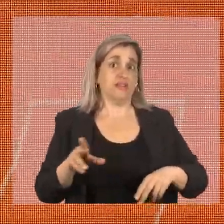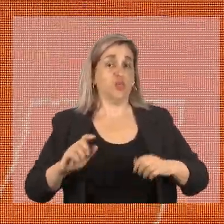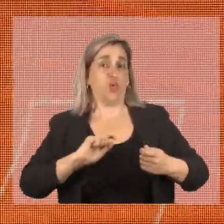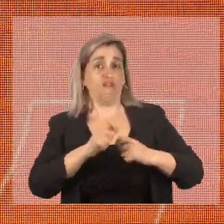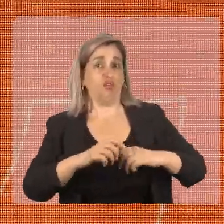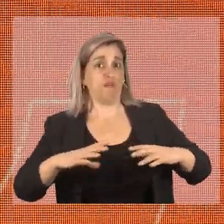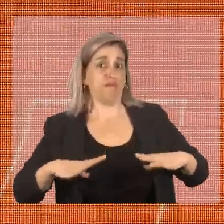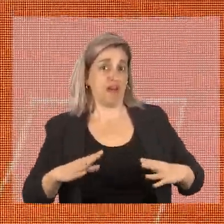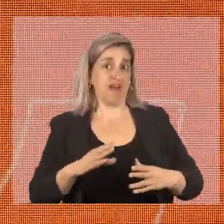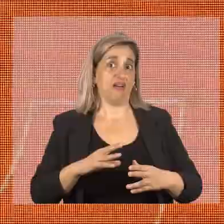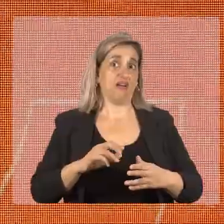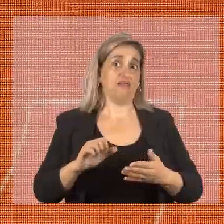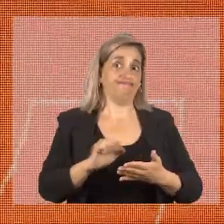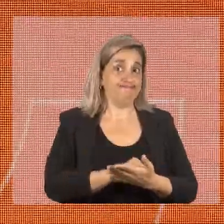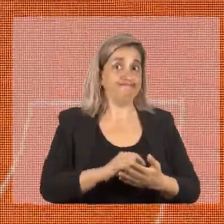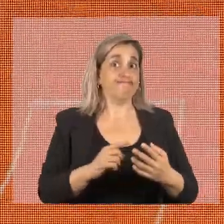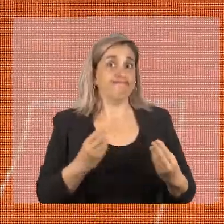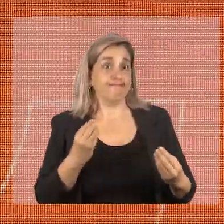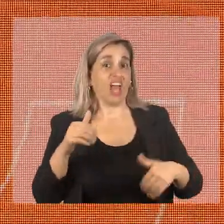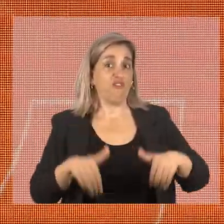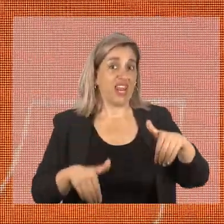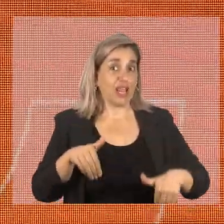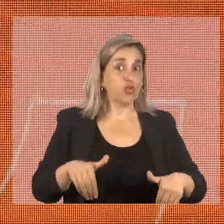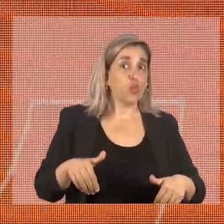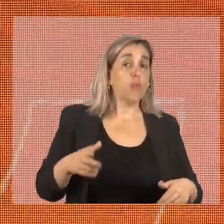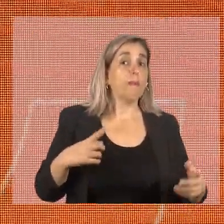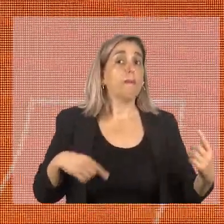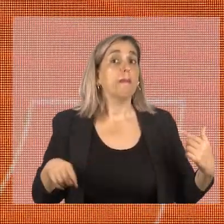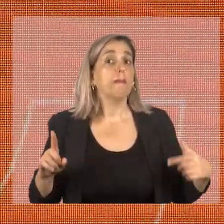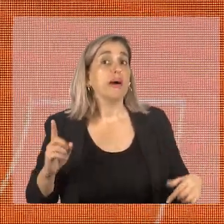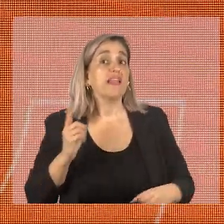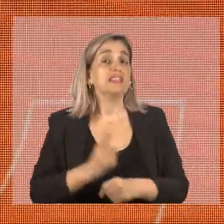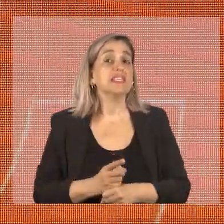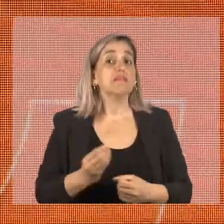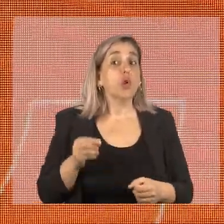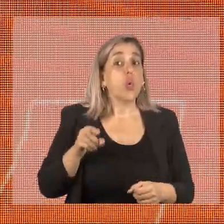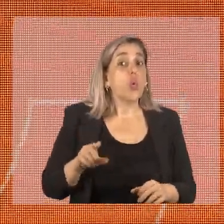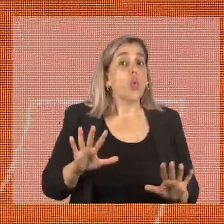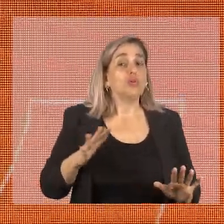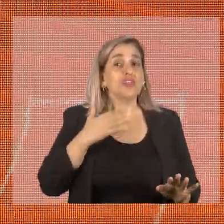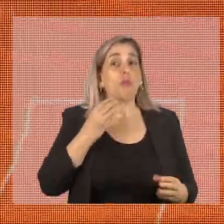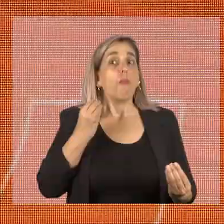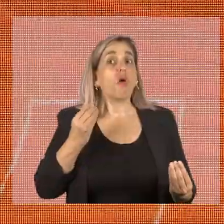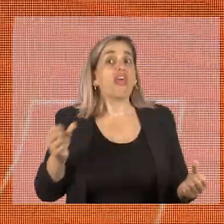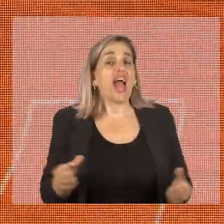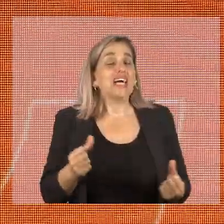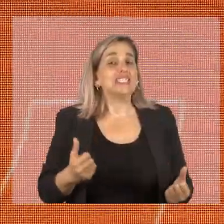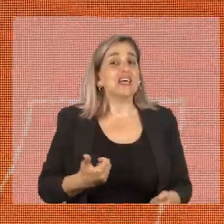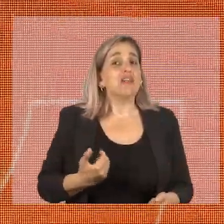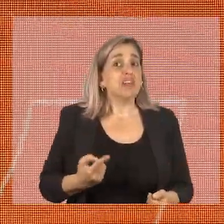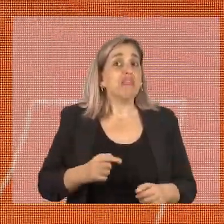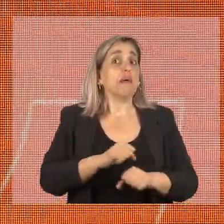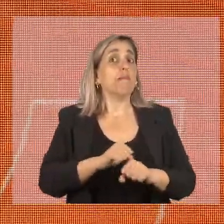en estos minutos, pero no sé, a nivel interno, como estaba diciendo usted, cómo puede llegar a